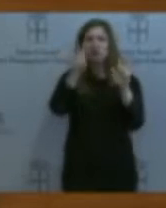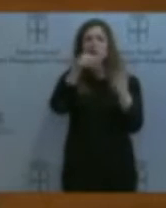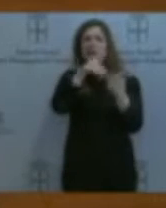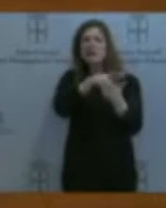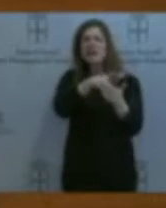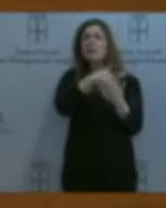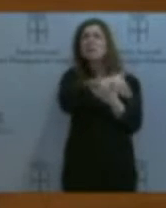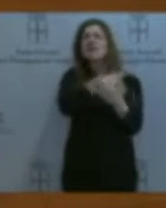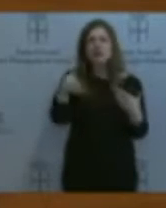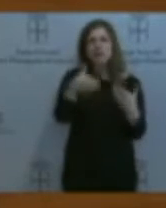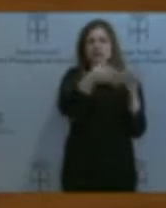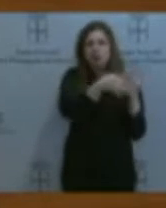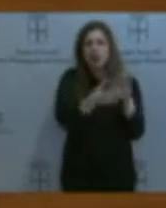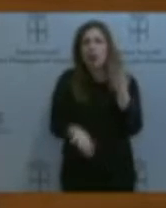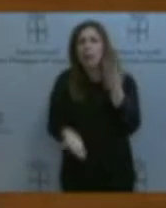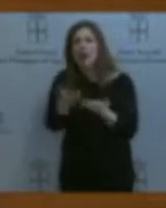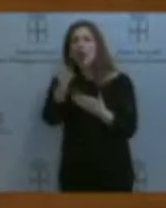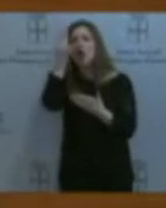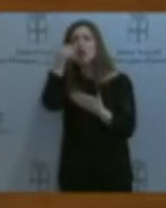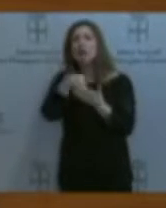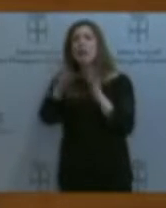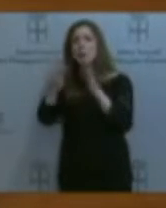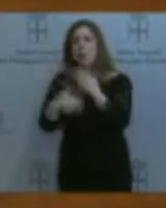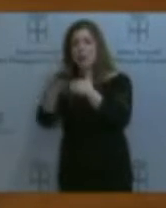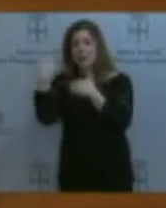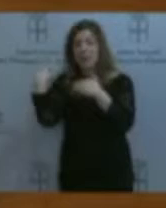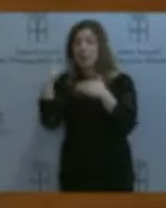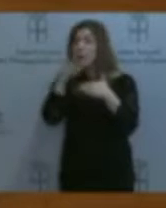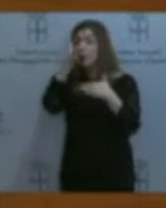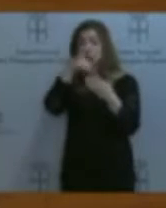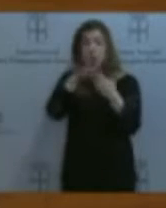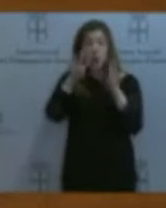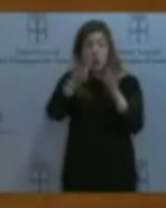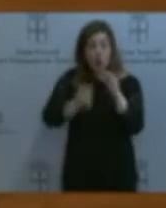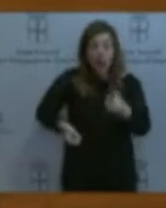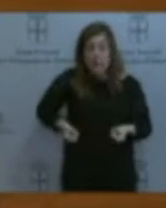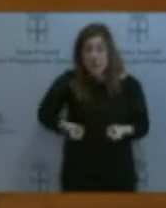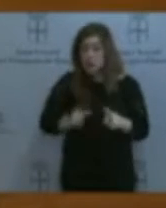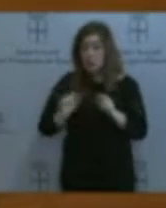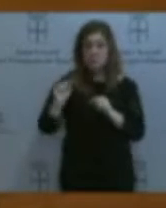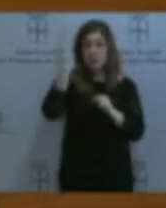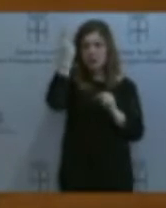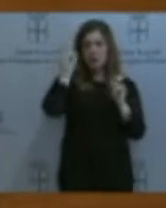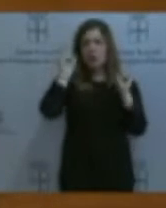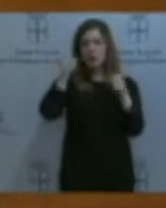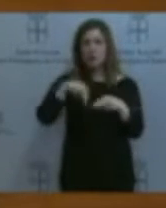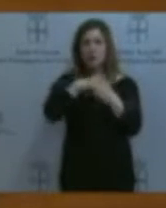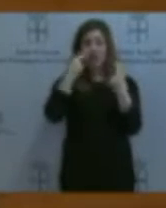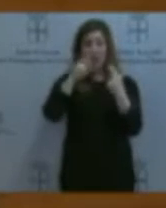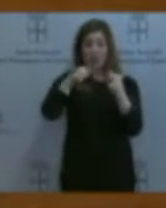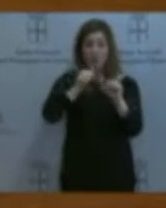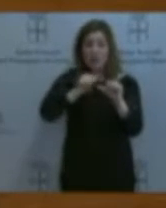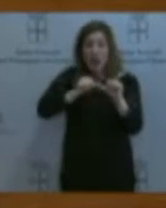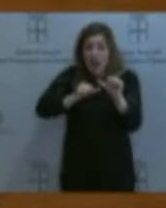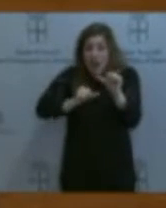respecto a los de 2009. Los de 2009 representan el pico de gasto en educación pública, y de ahí en adelante no hizo más